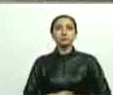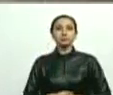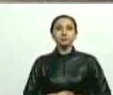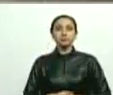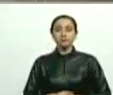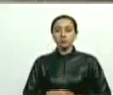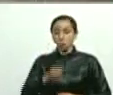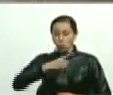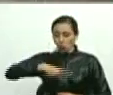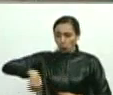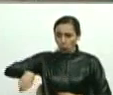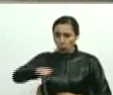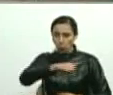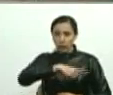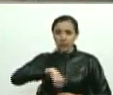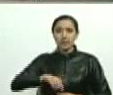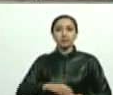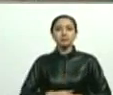Ustedes